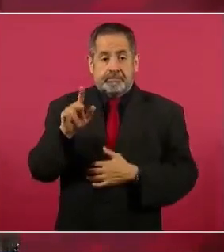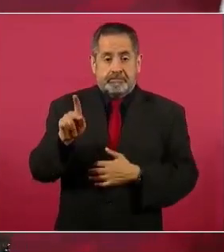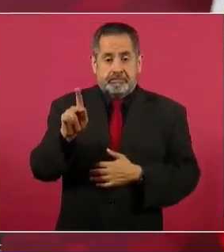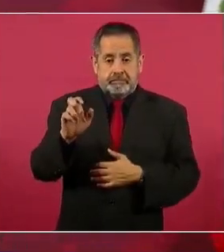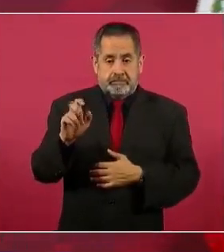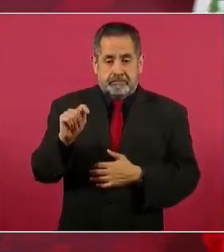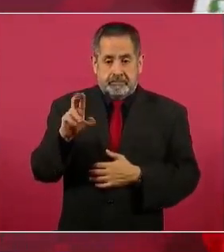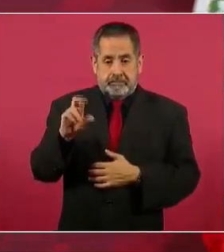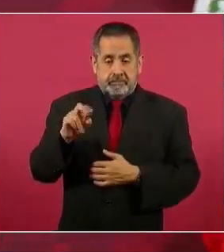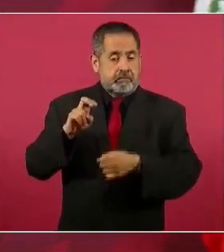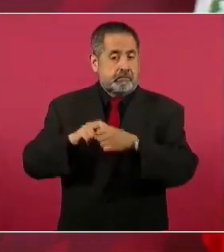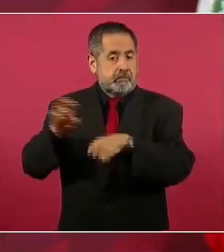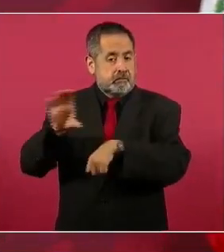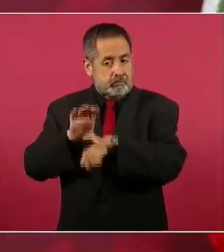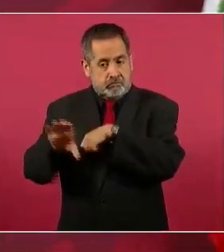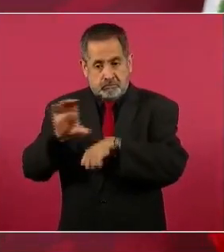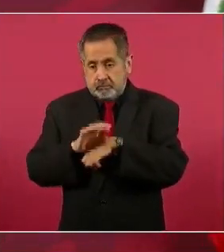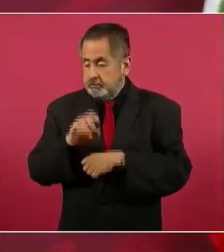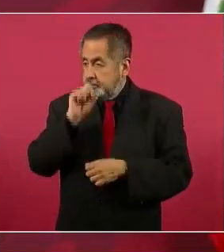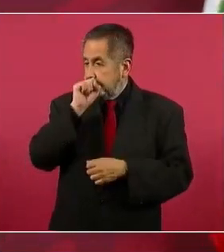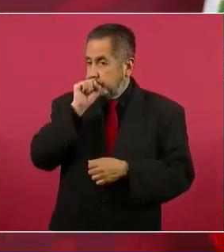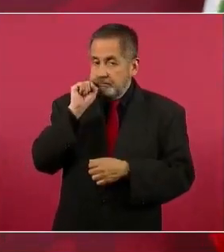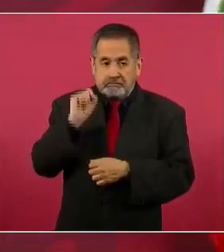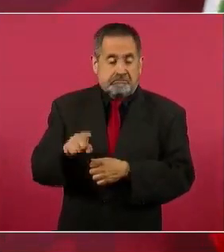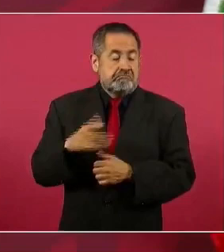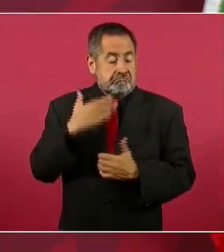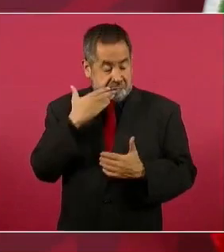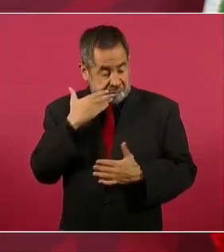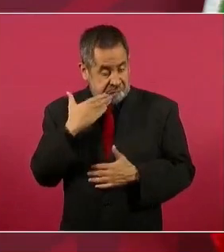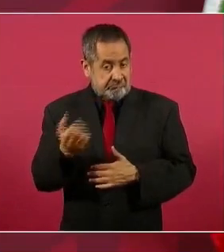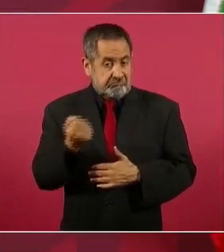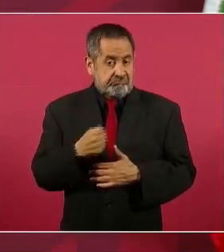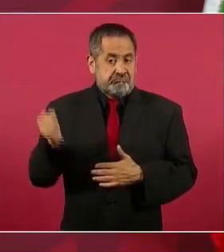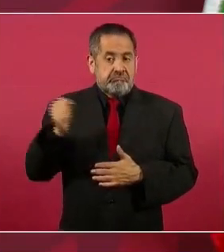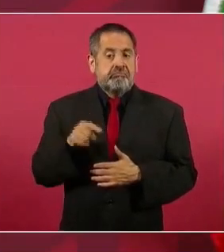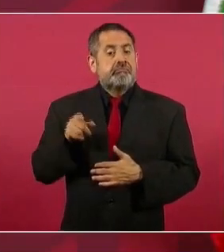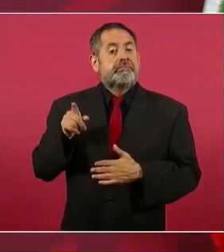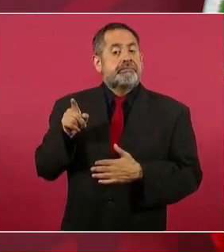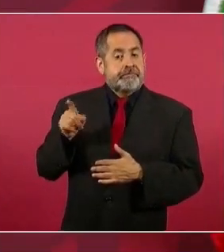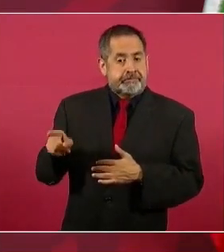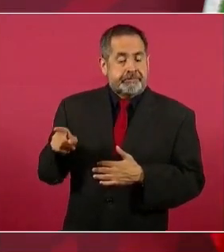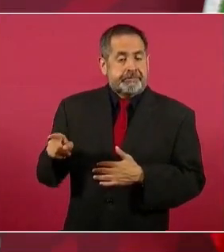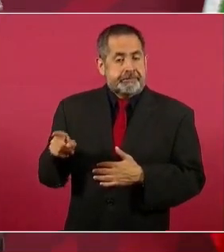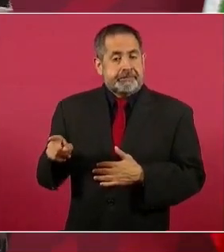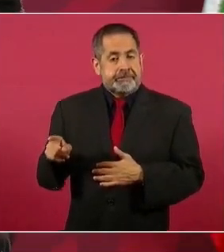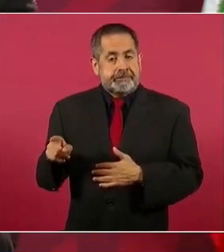Colombia, también, imagínense, un hombre que